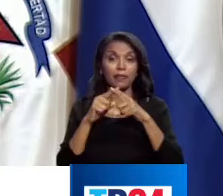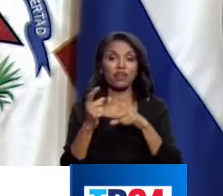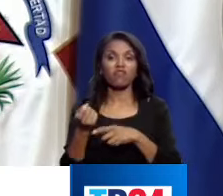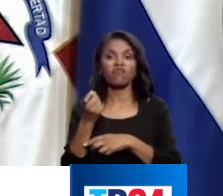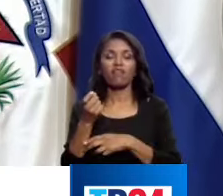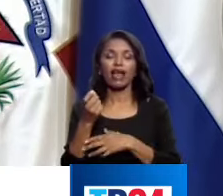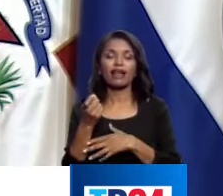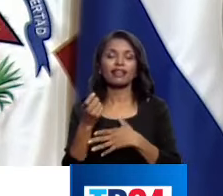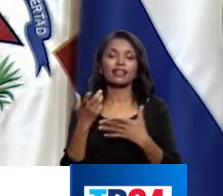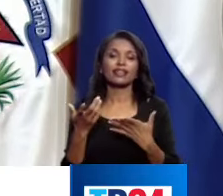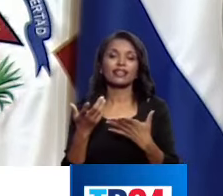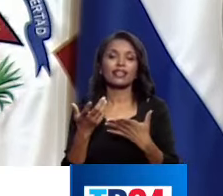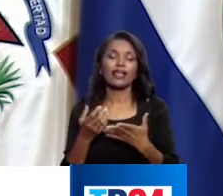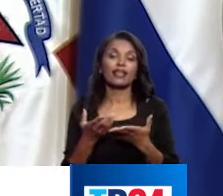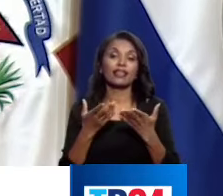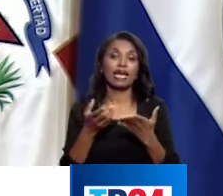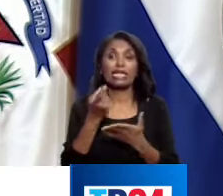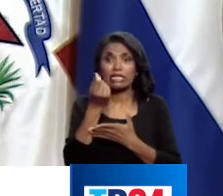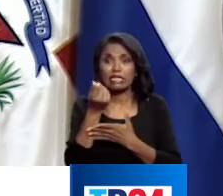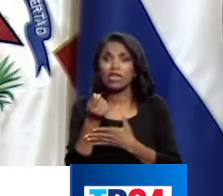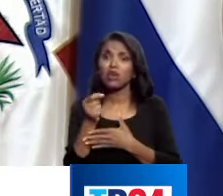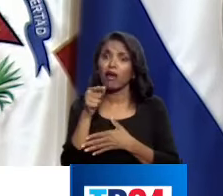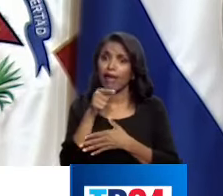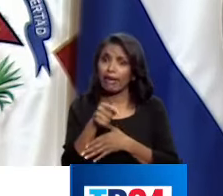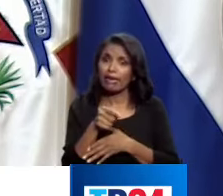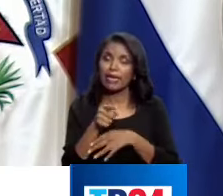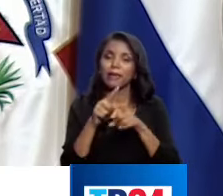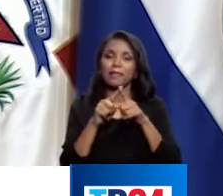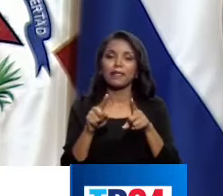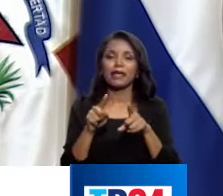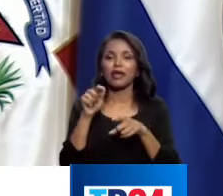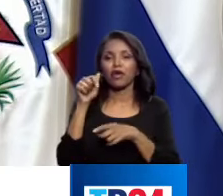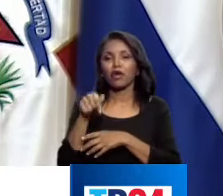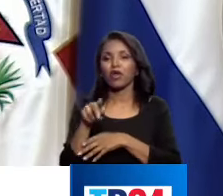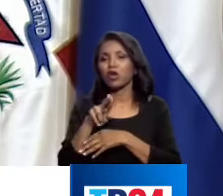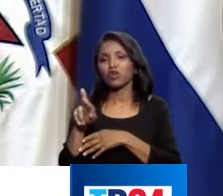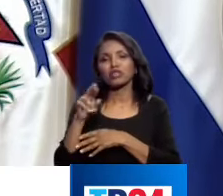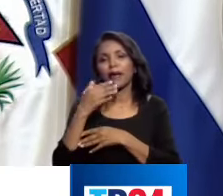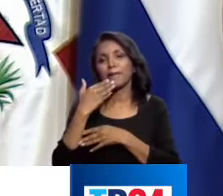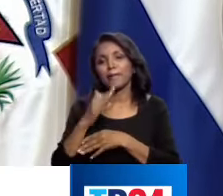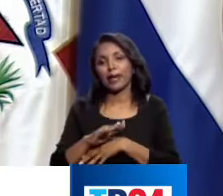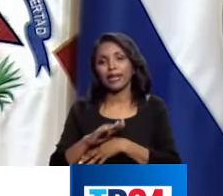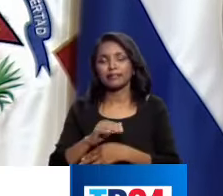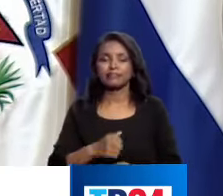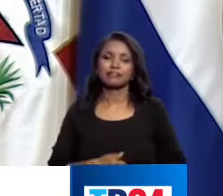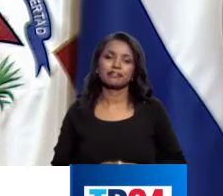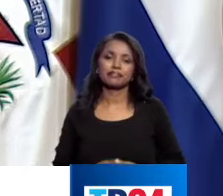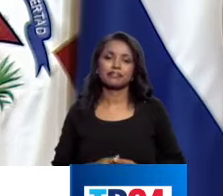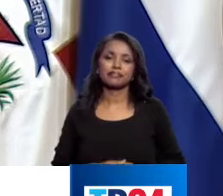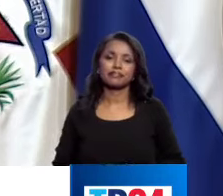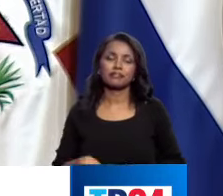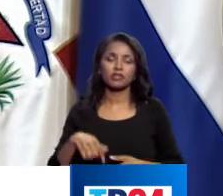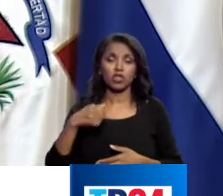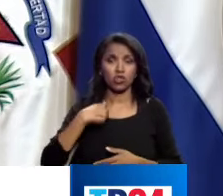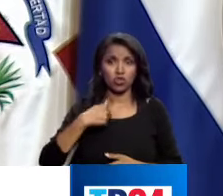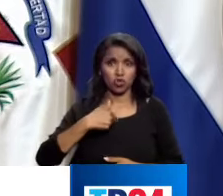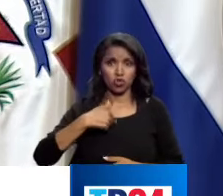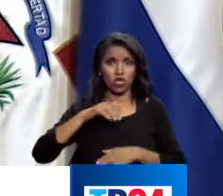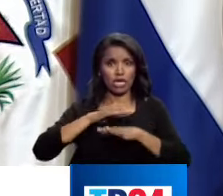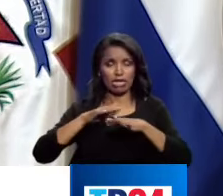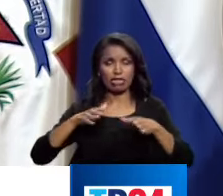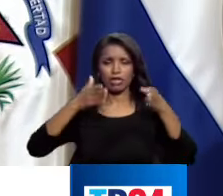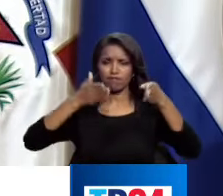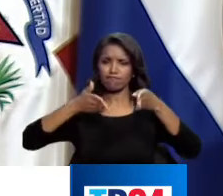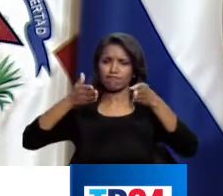ahí. Si no se los roban o lo utilizan para hacer política, los recursos están ahí. Aquí ya hay una hoja de ruta, están